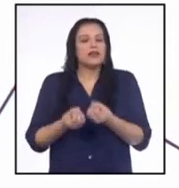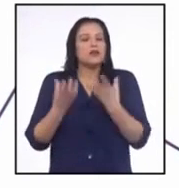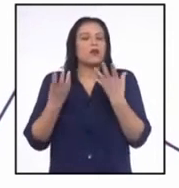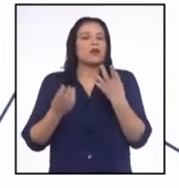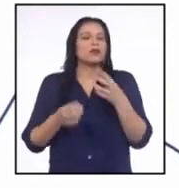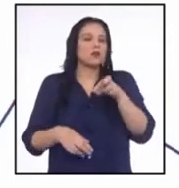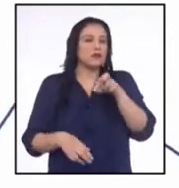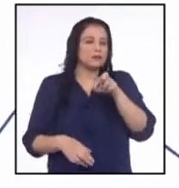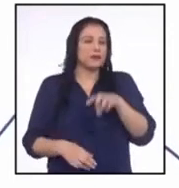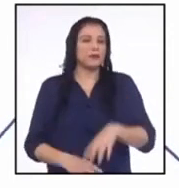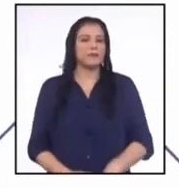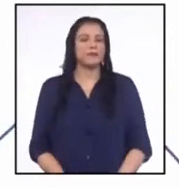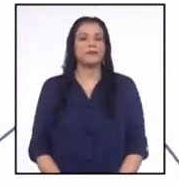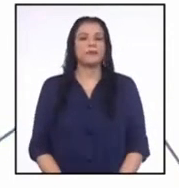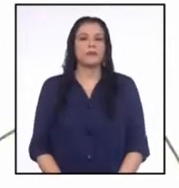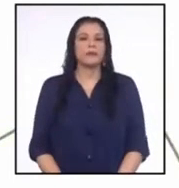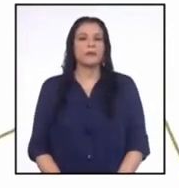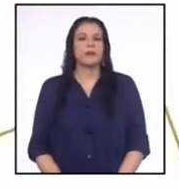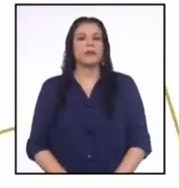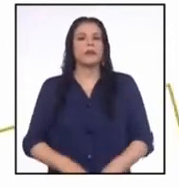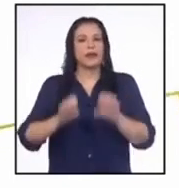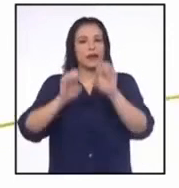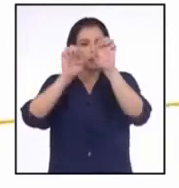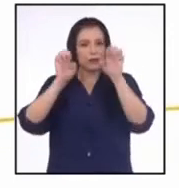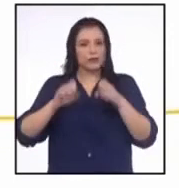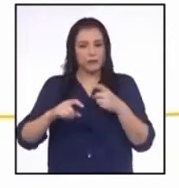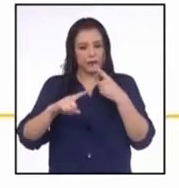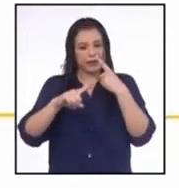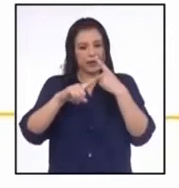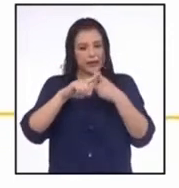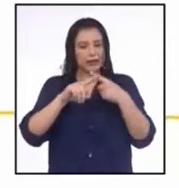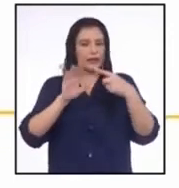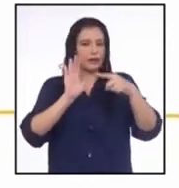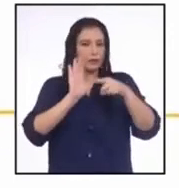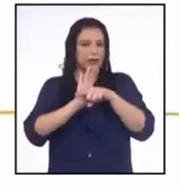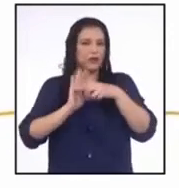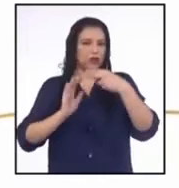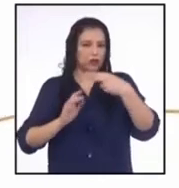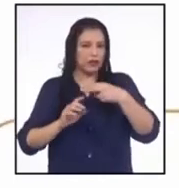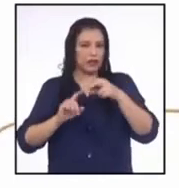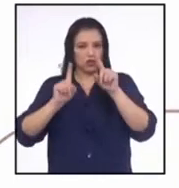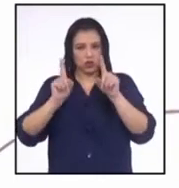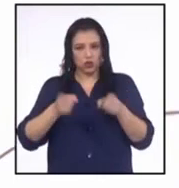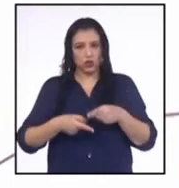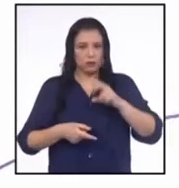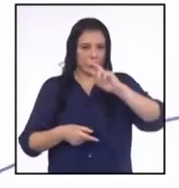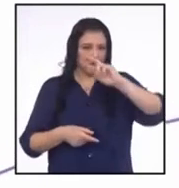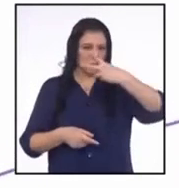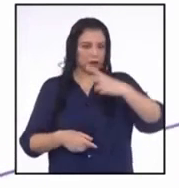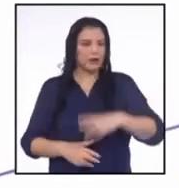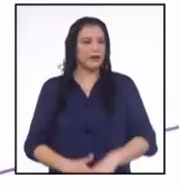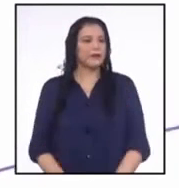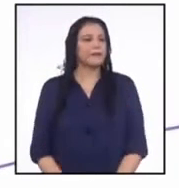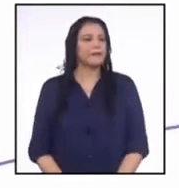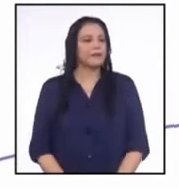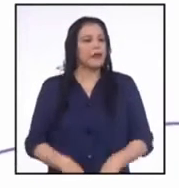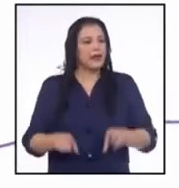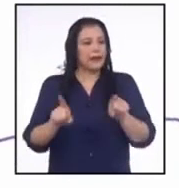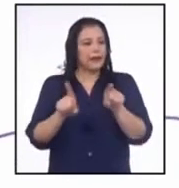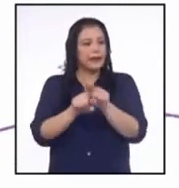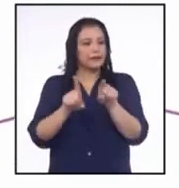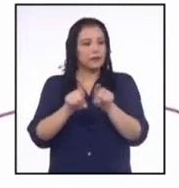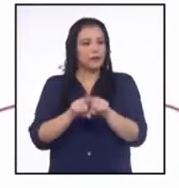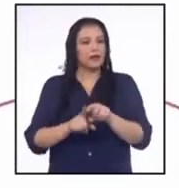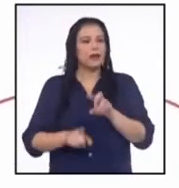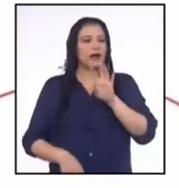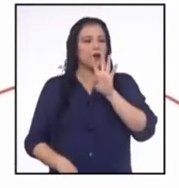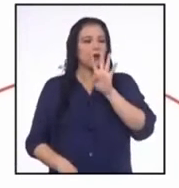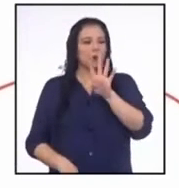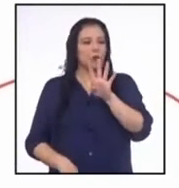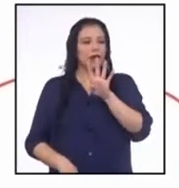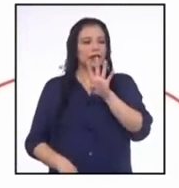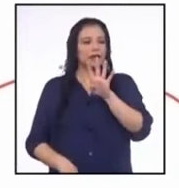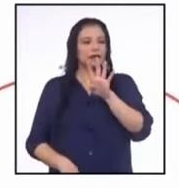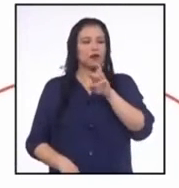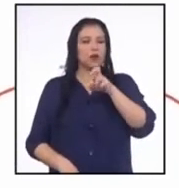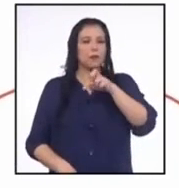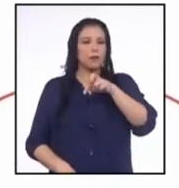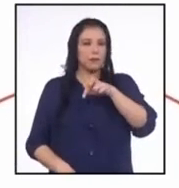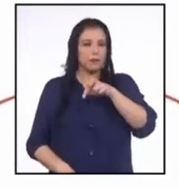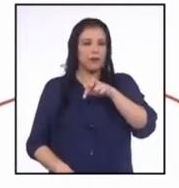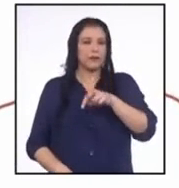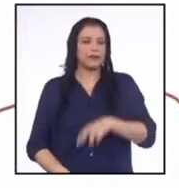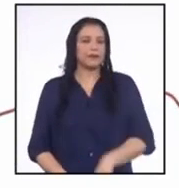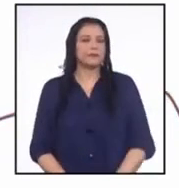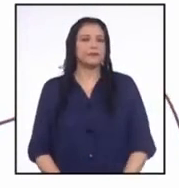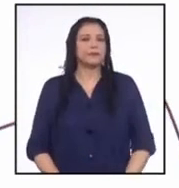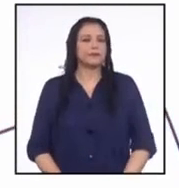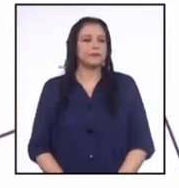p. Sea la ecuación x menos h todo elevado al cuadrado es igual a 4 multiplicado por